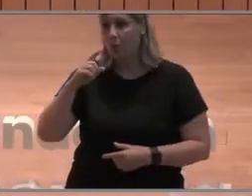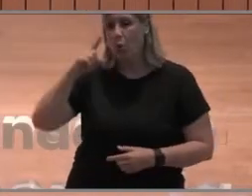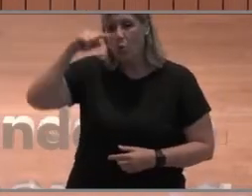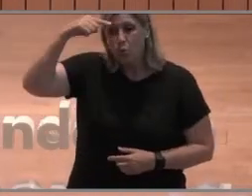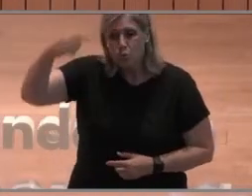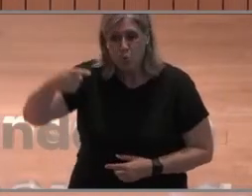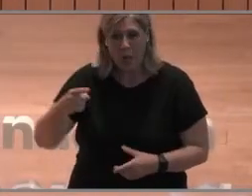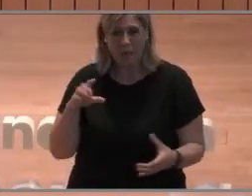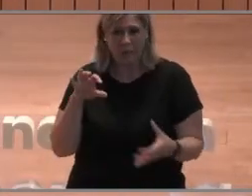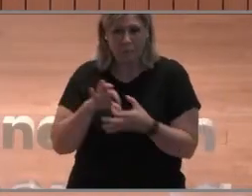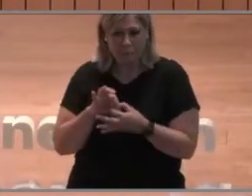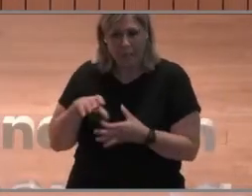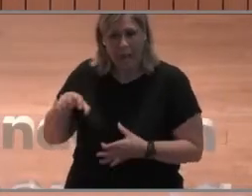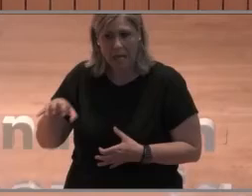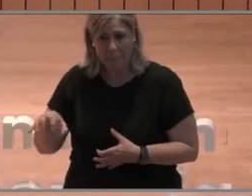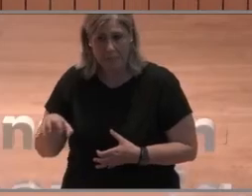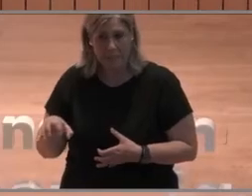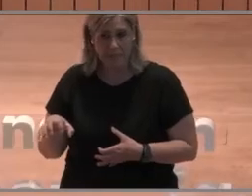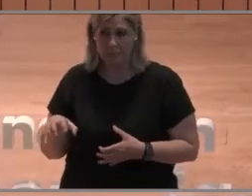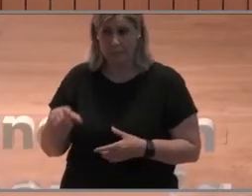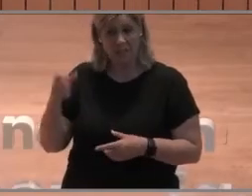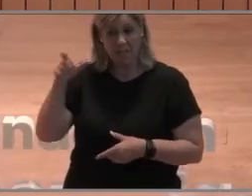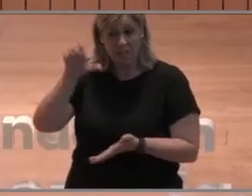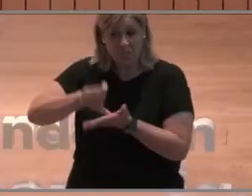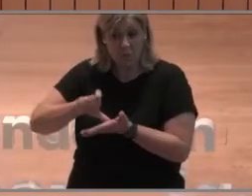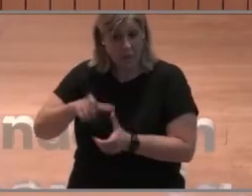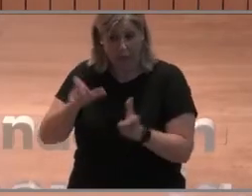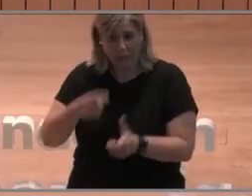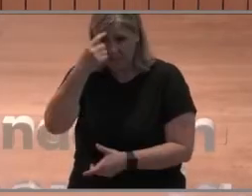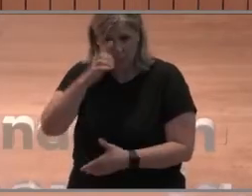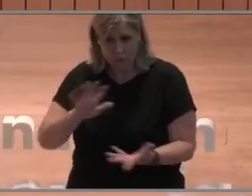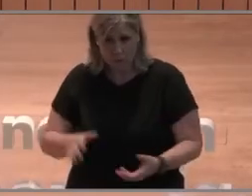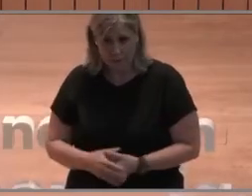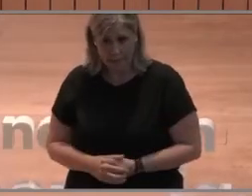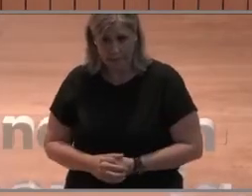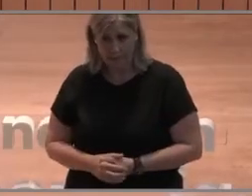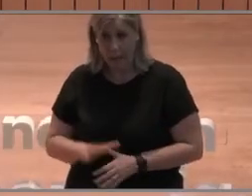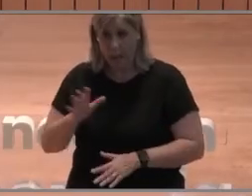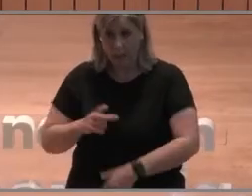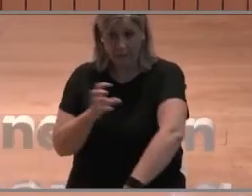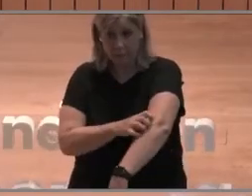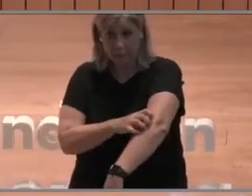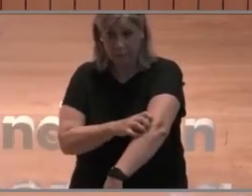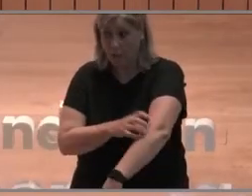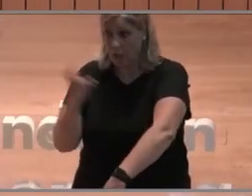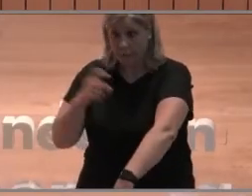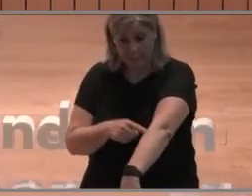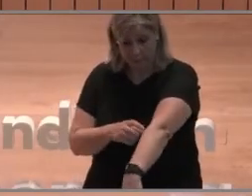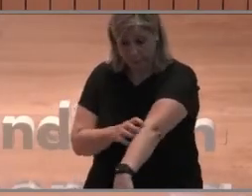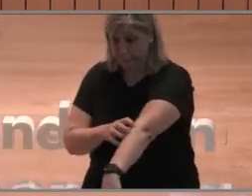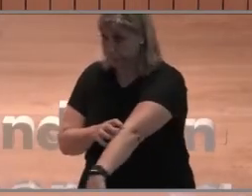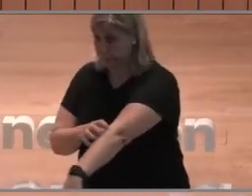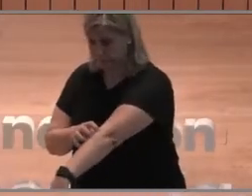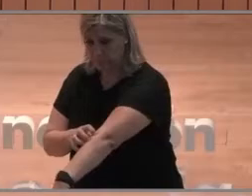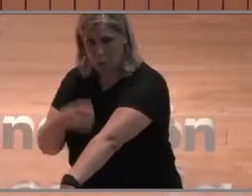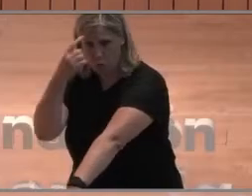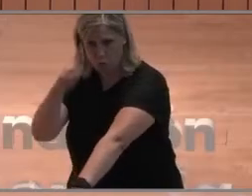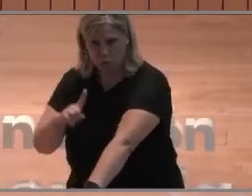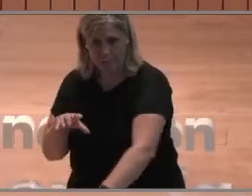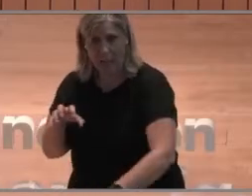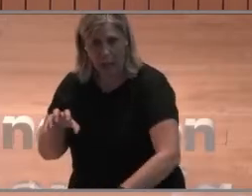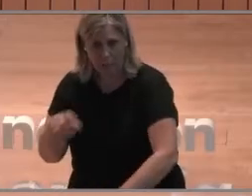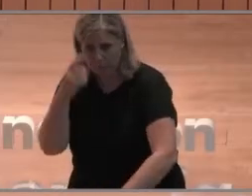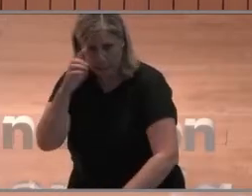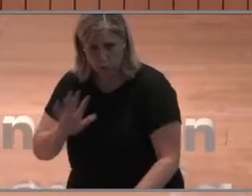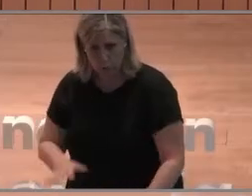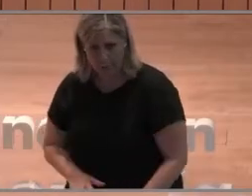urbanita. Es decir, que la gente no sabe lo que tiene ahí y vienen, y sí que tenemos que quitar alguna. Y hacemos serología,